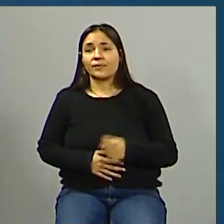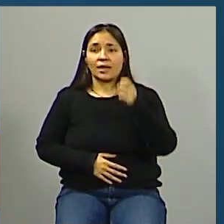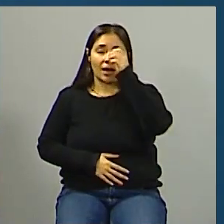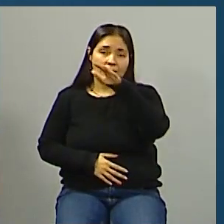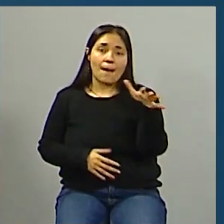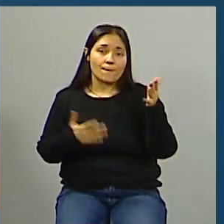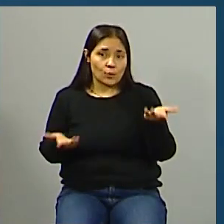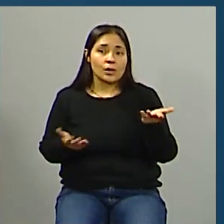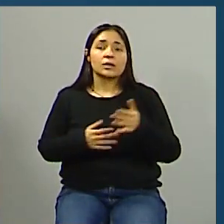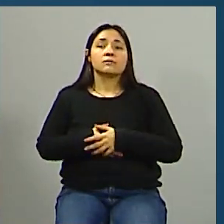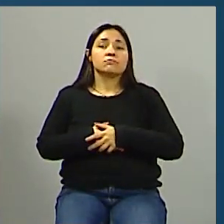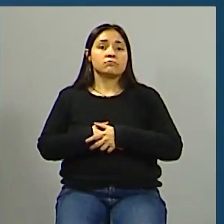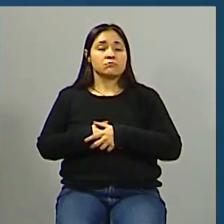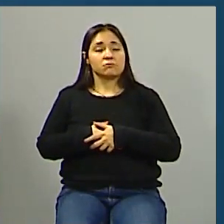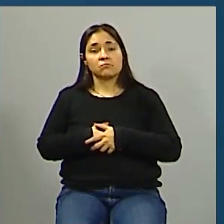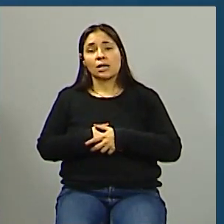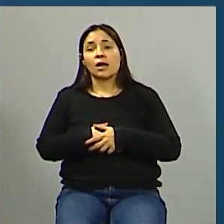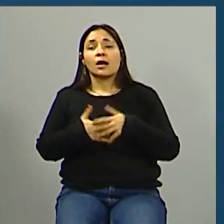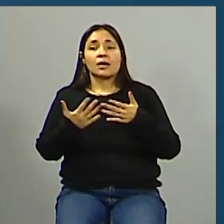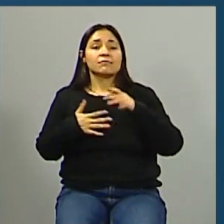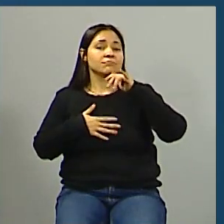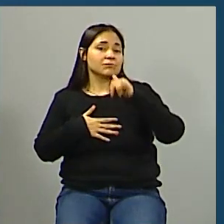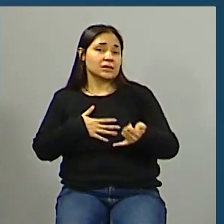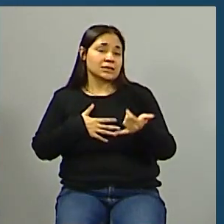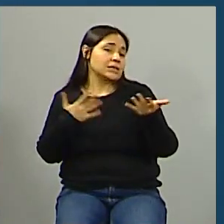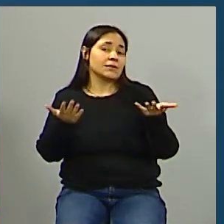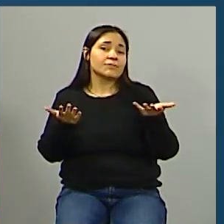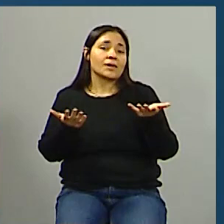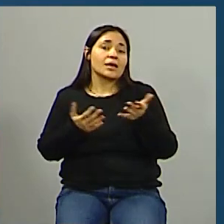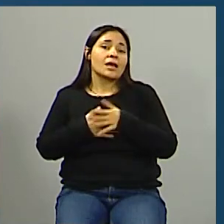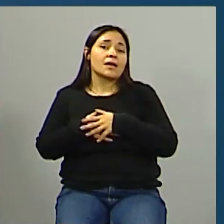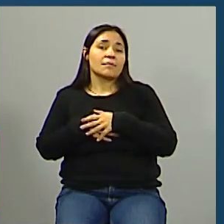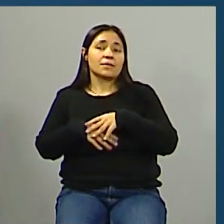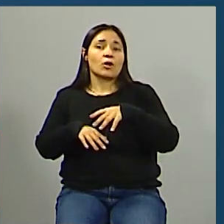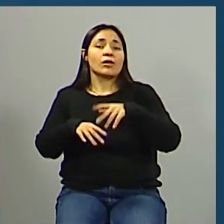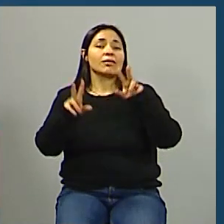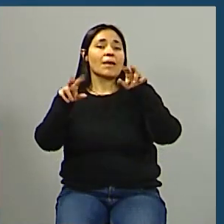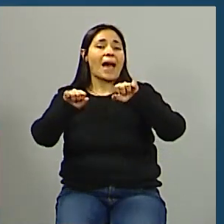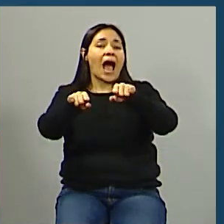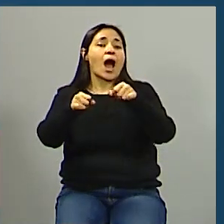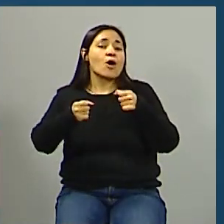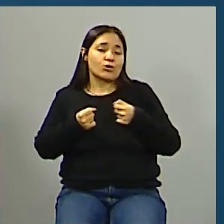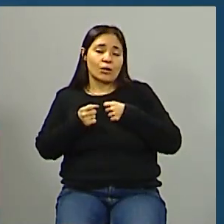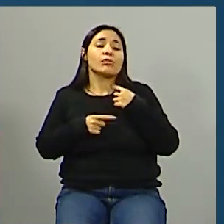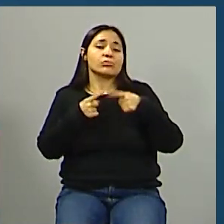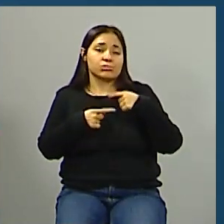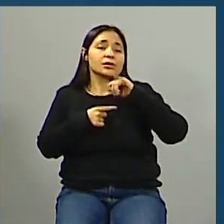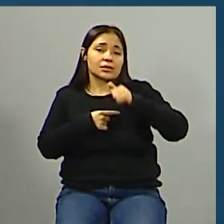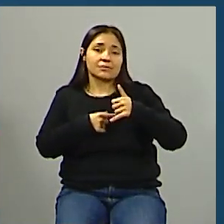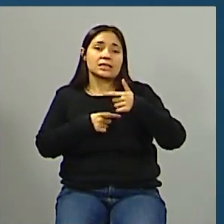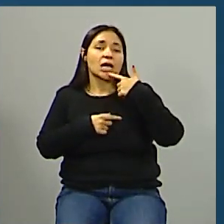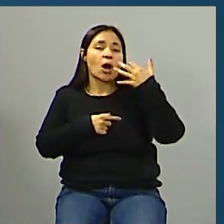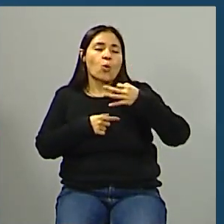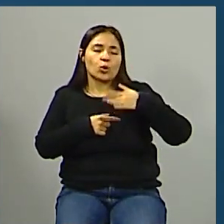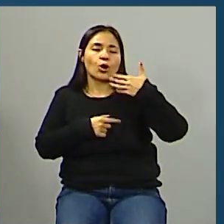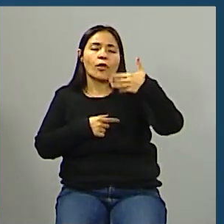¿no? Así que sí, indudablemente que el tema de la reducción ha estado y va a seguir estando porque no se sustituye,